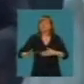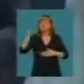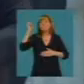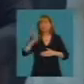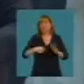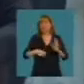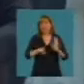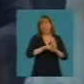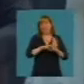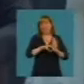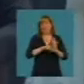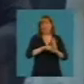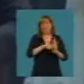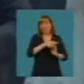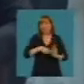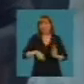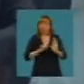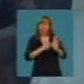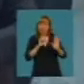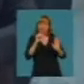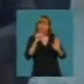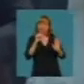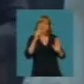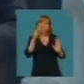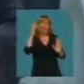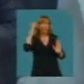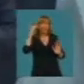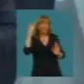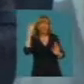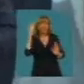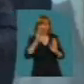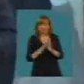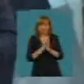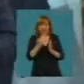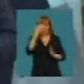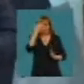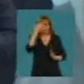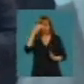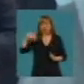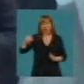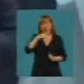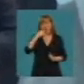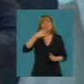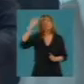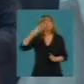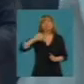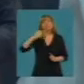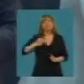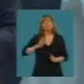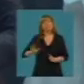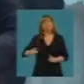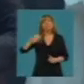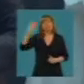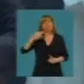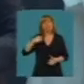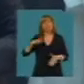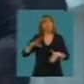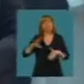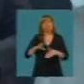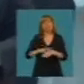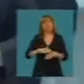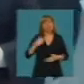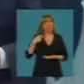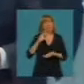que prestan en los términos del artículo 93 de la Constitución Nacional, prometiendo desempeñar con lealtad y patriotismo los cargos que